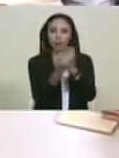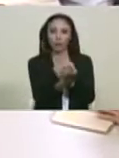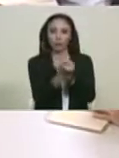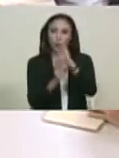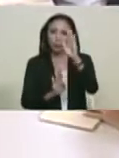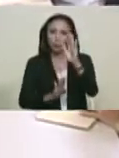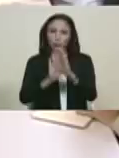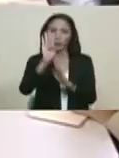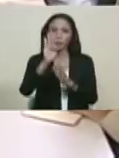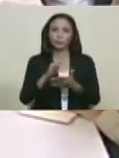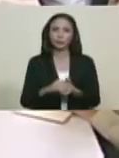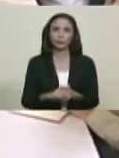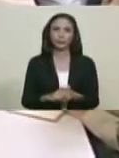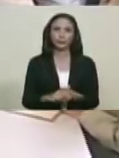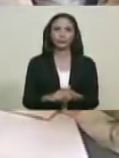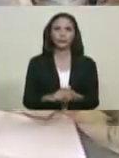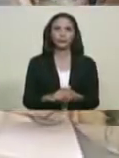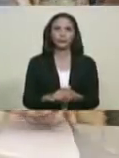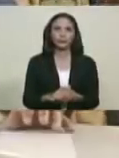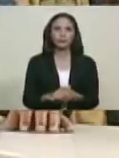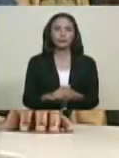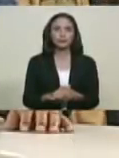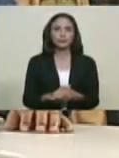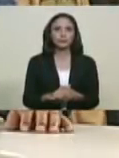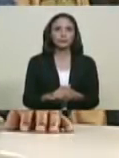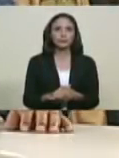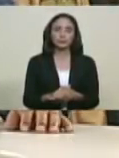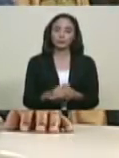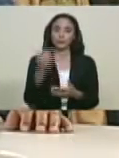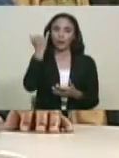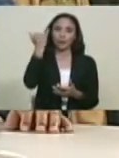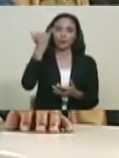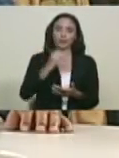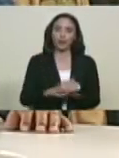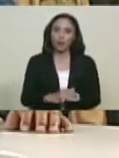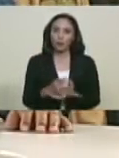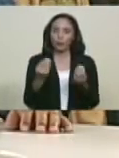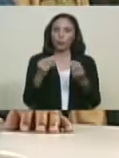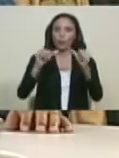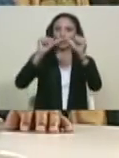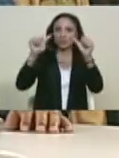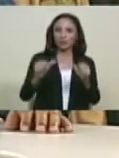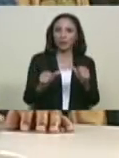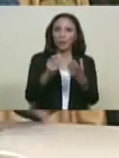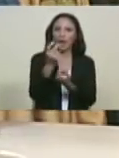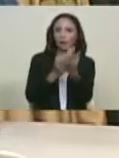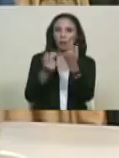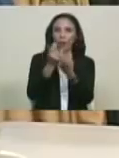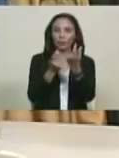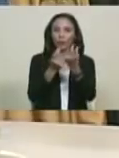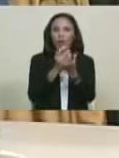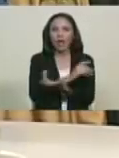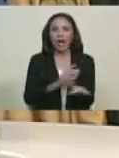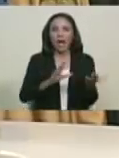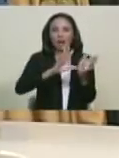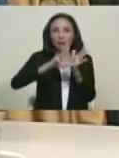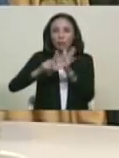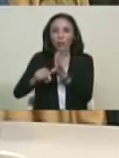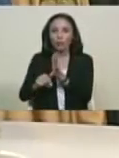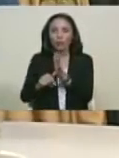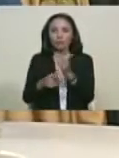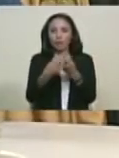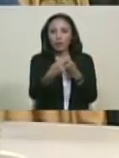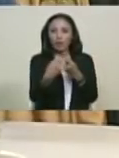para desmontar el perverso sistema económico que nos han instalado